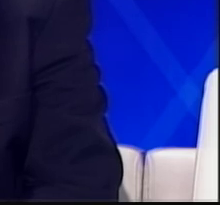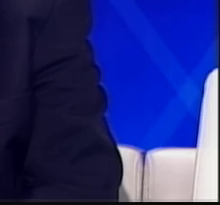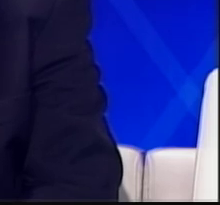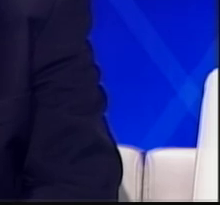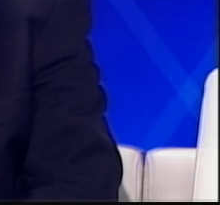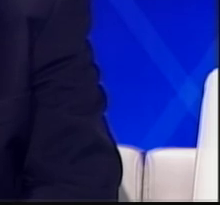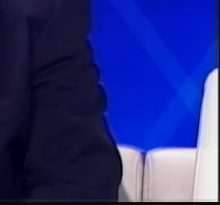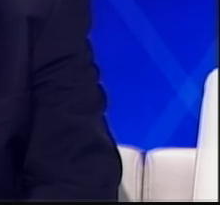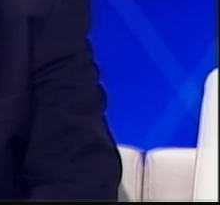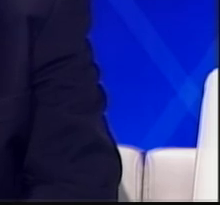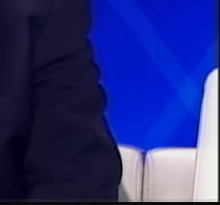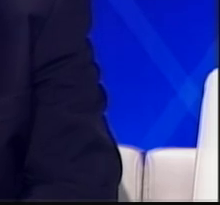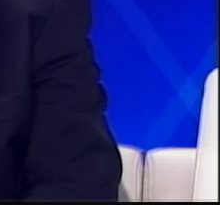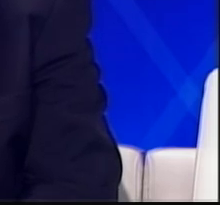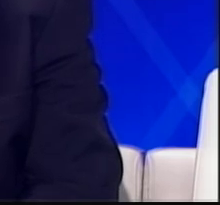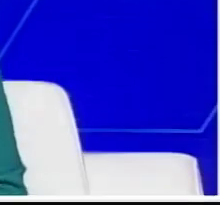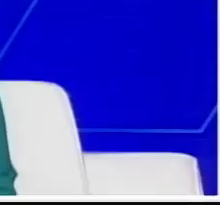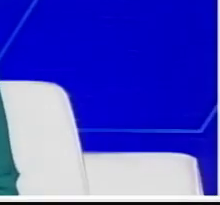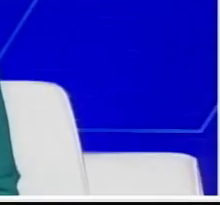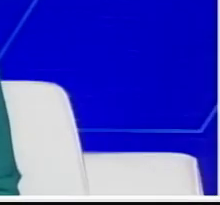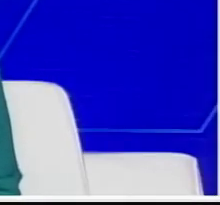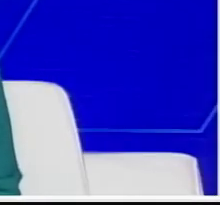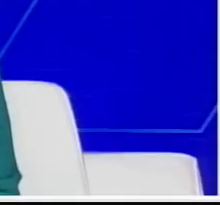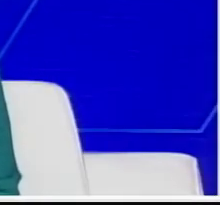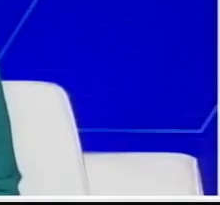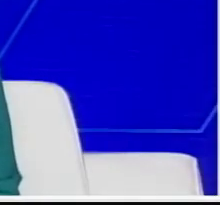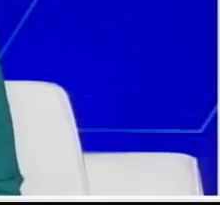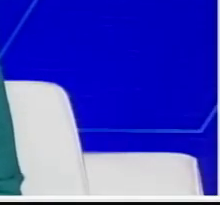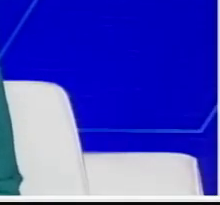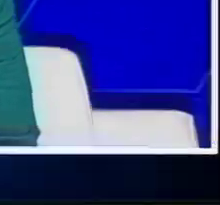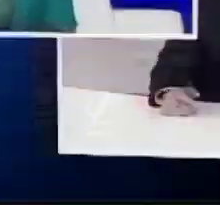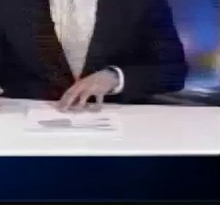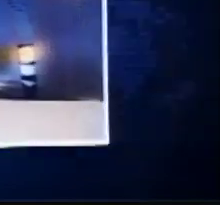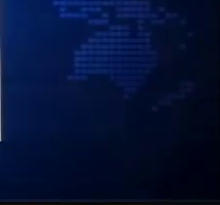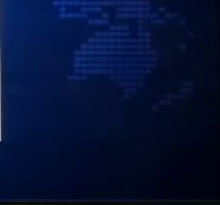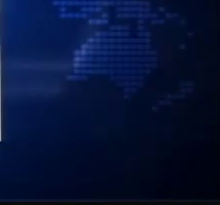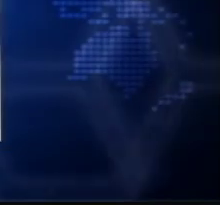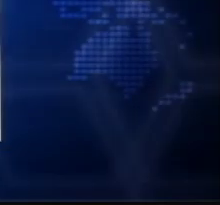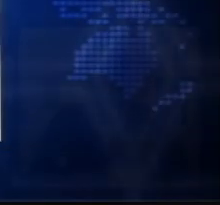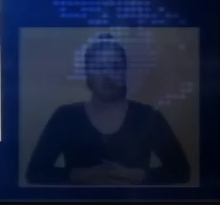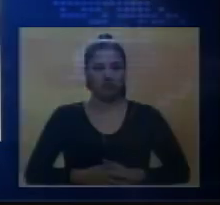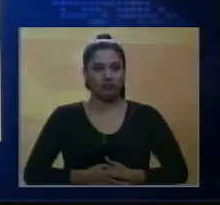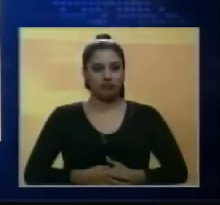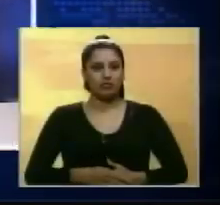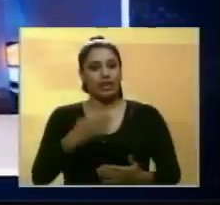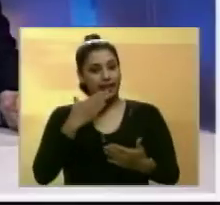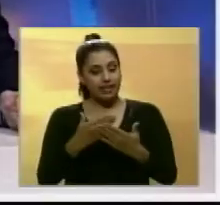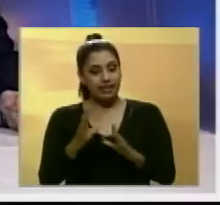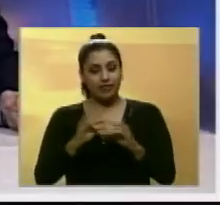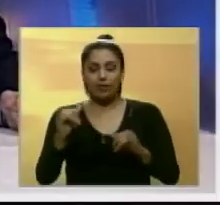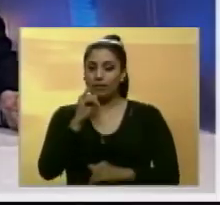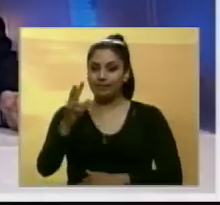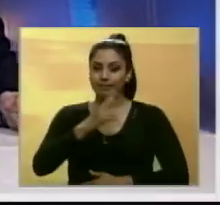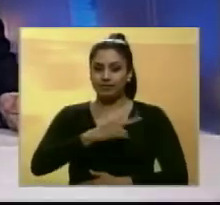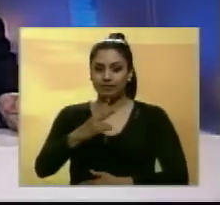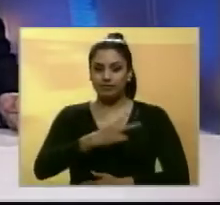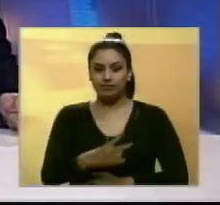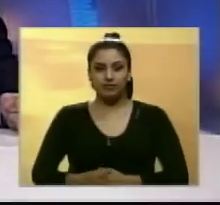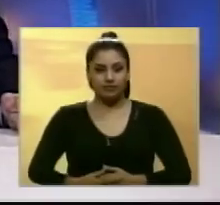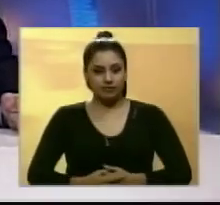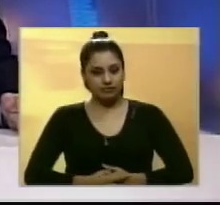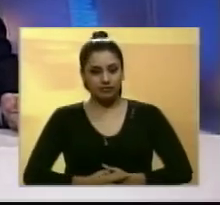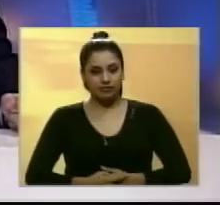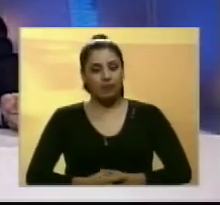de la Federación Médica Venezolana. Gracias por acompañarnos y gracias a ustedes. Que tengan todos feliz tarde. Amigos, hasta aquí la presente emisión de su